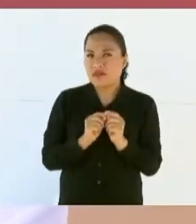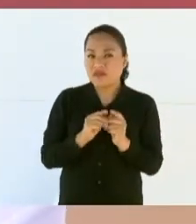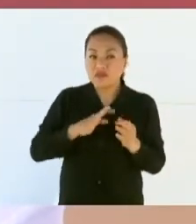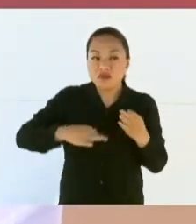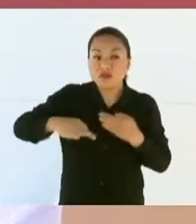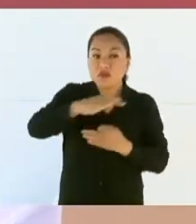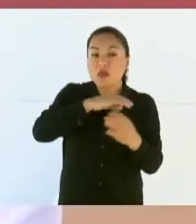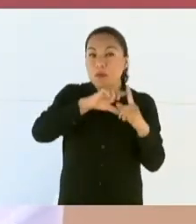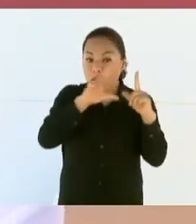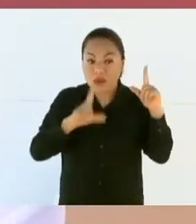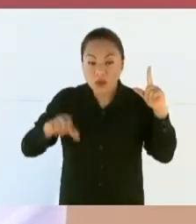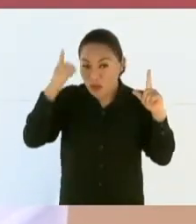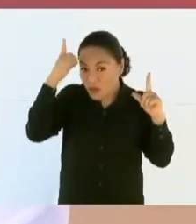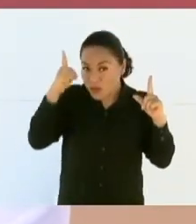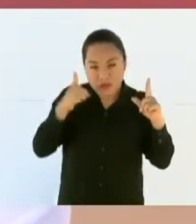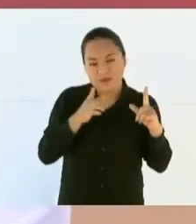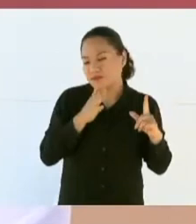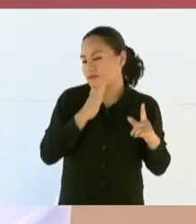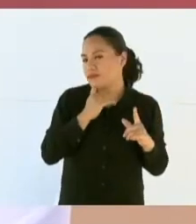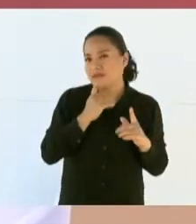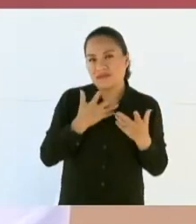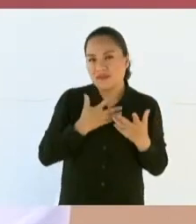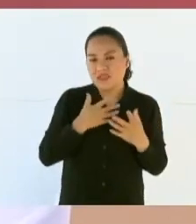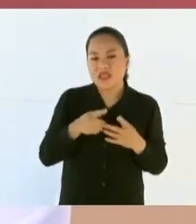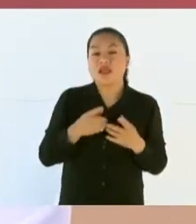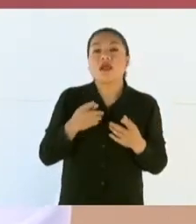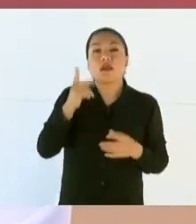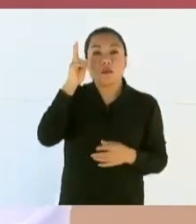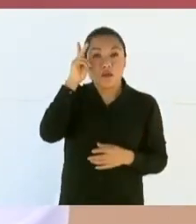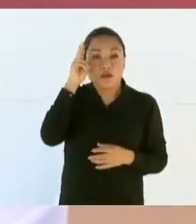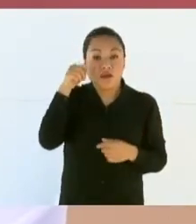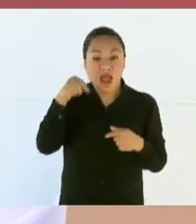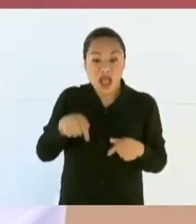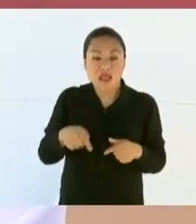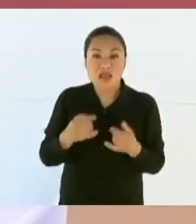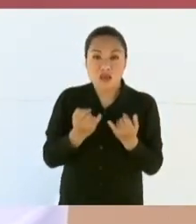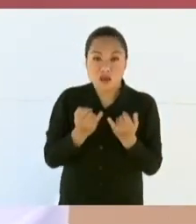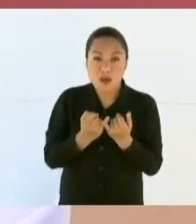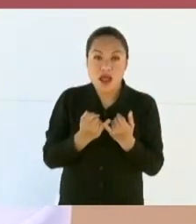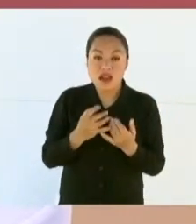pudo el presidente Porfirio Díaz